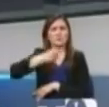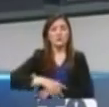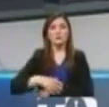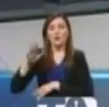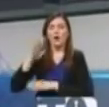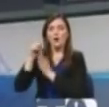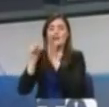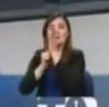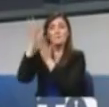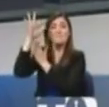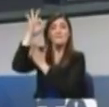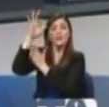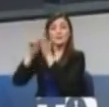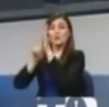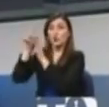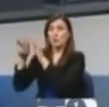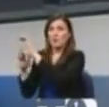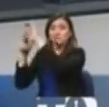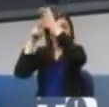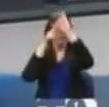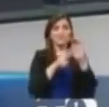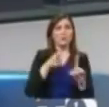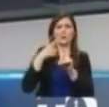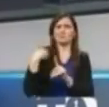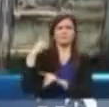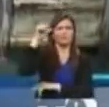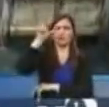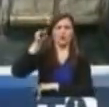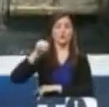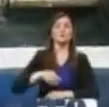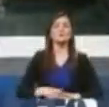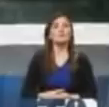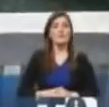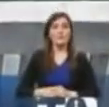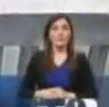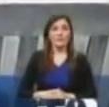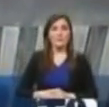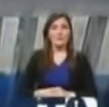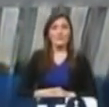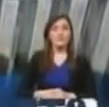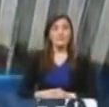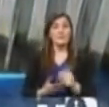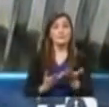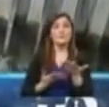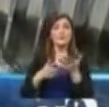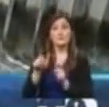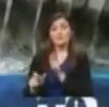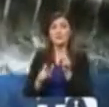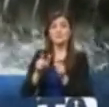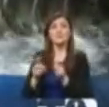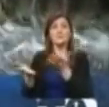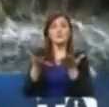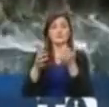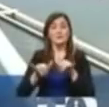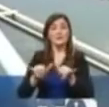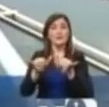Agencia Francesa de Desarrollo con un crédito directo a la empresa, sin garantía del gobierno. Y también se espera que la ciudadanía